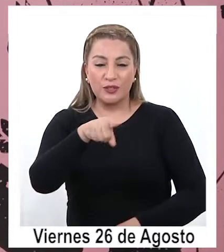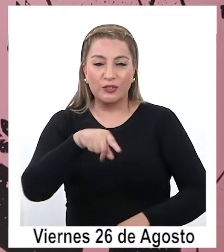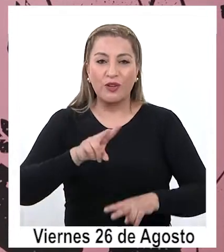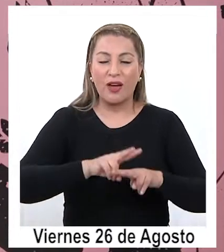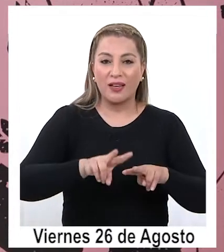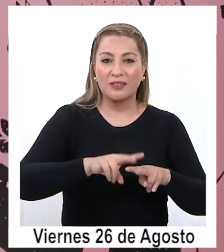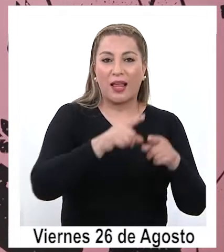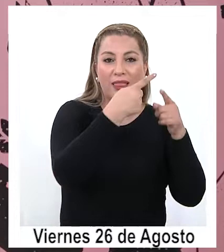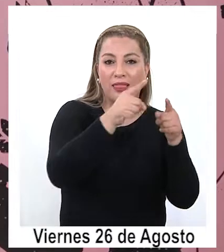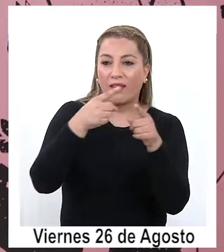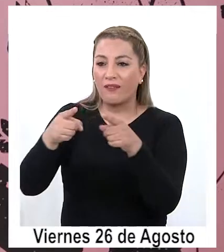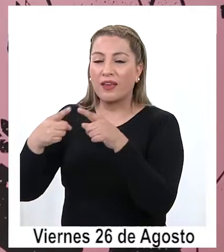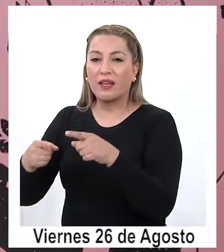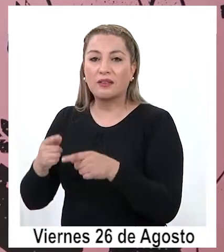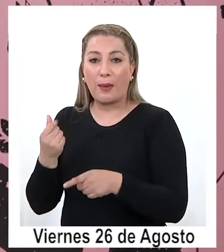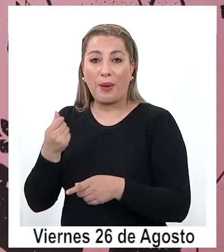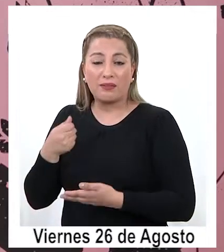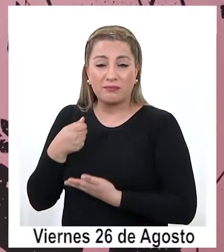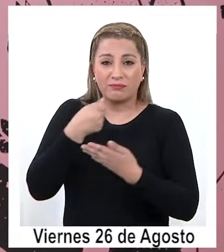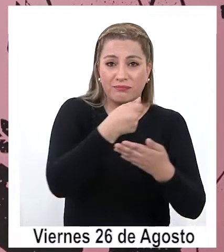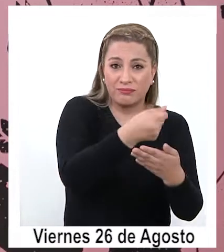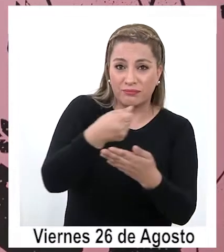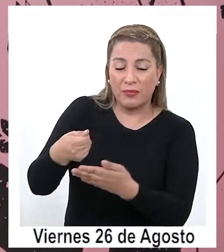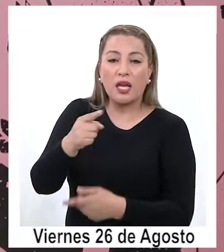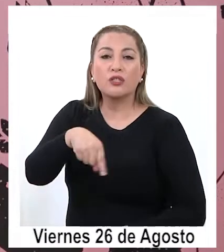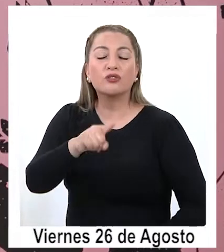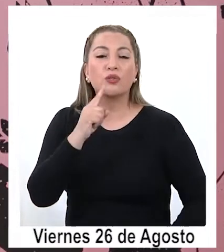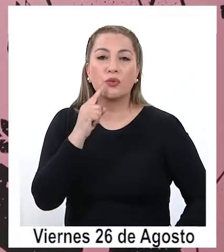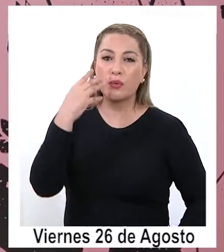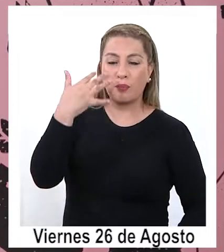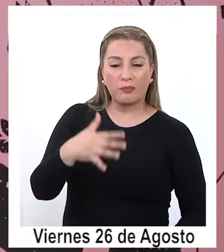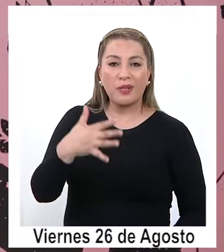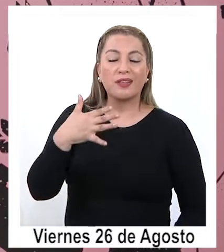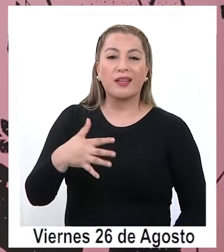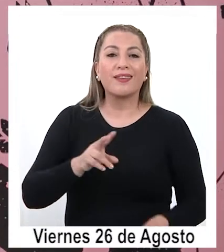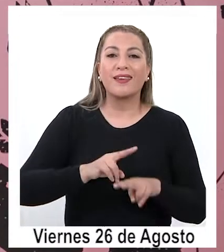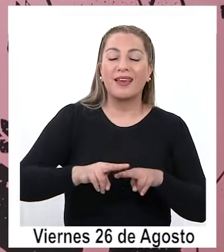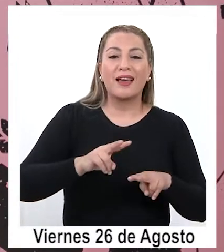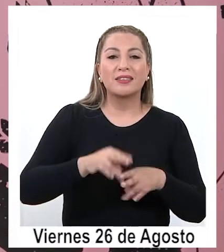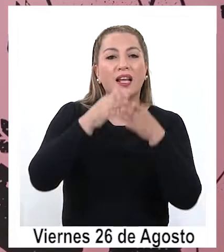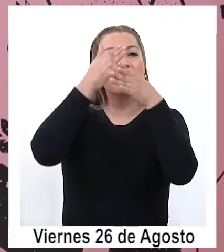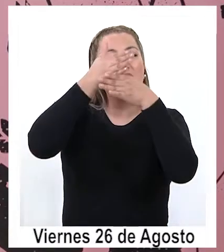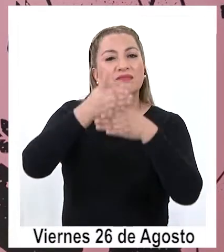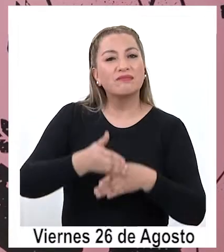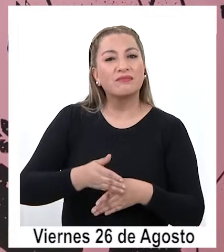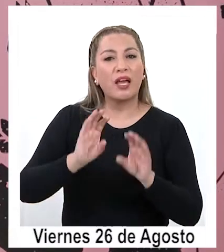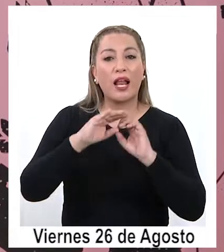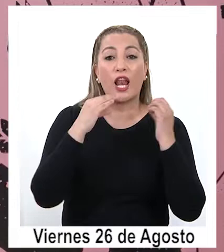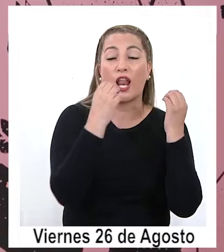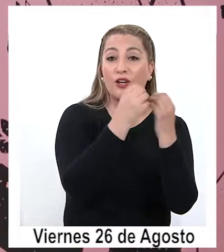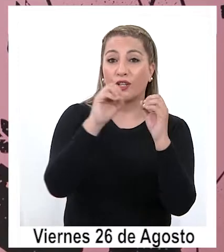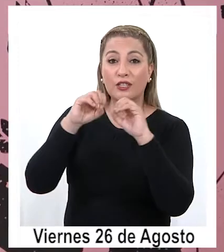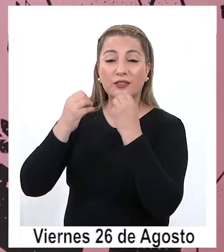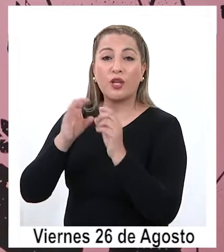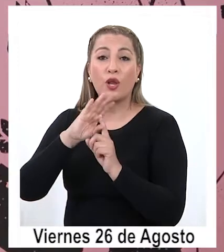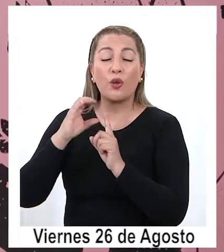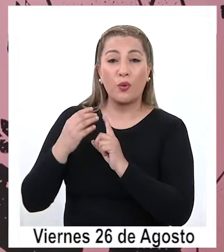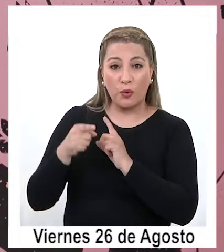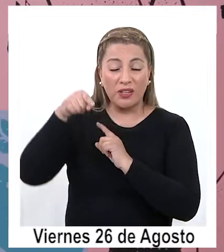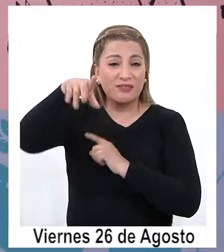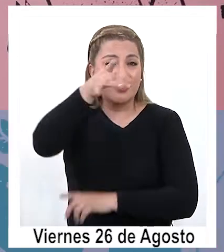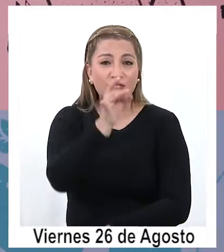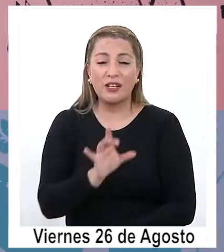en la diversificación de formas de financiamiento nos importa mucho generar sostenibilidad en las organizaciones del sector cultural